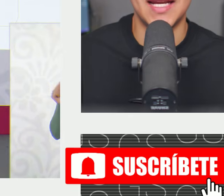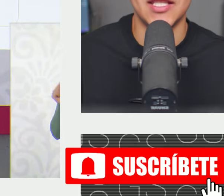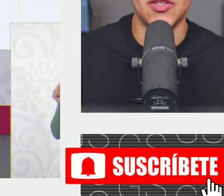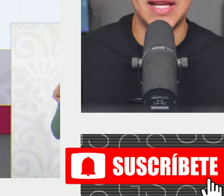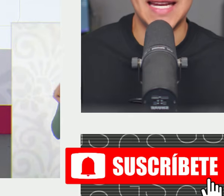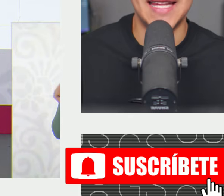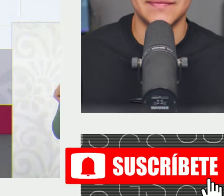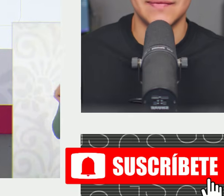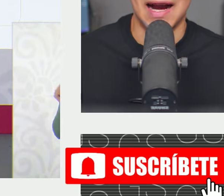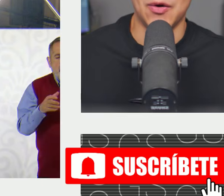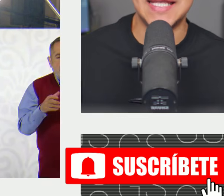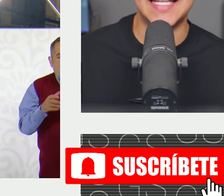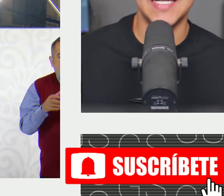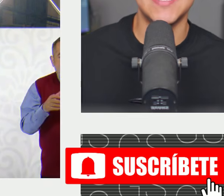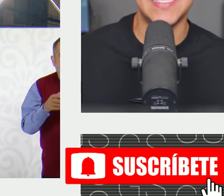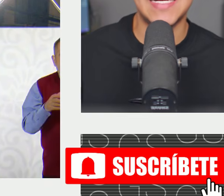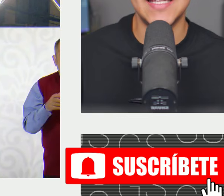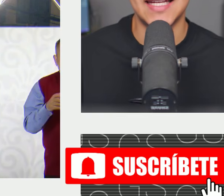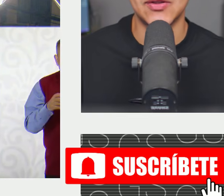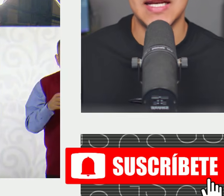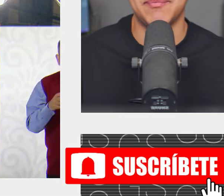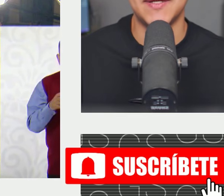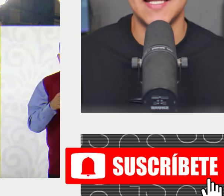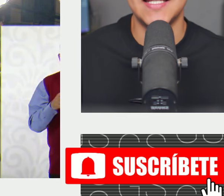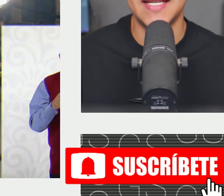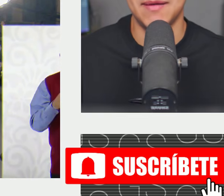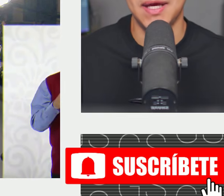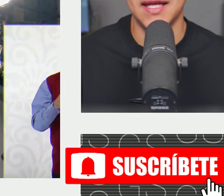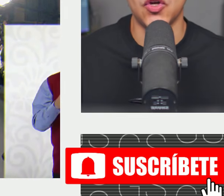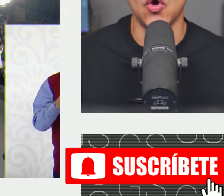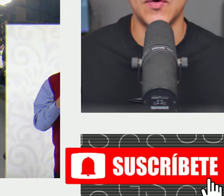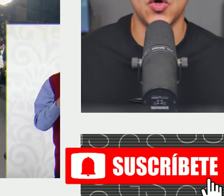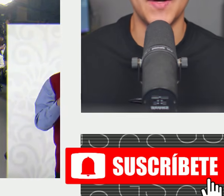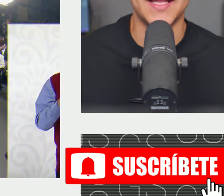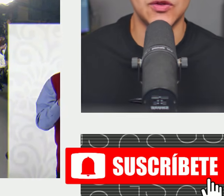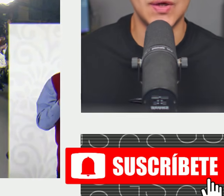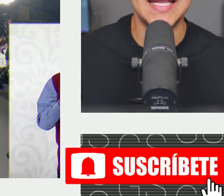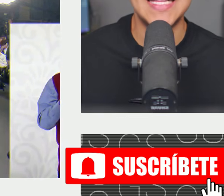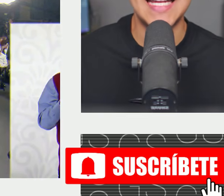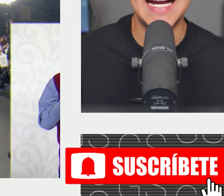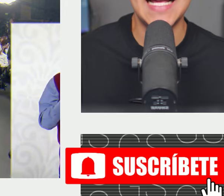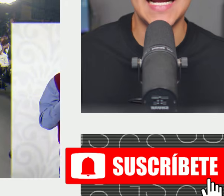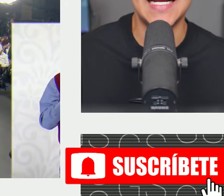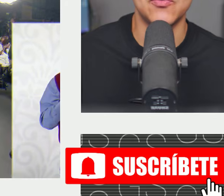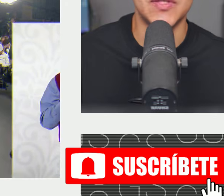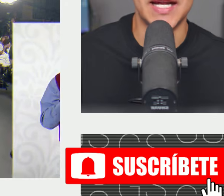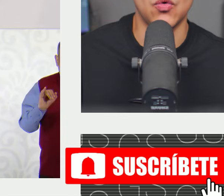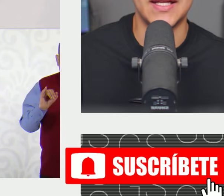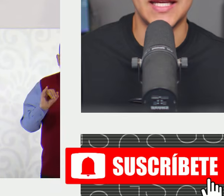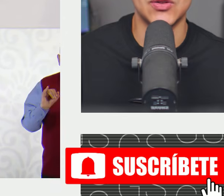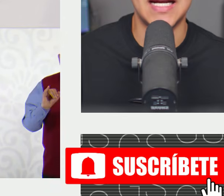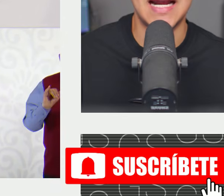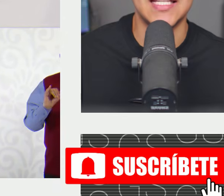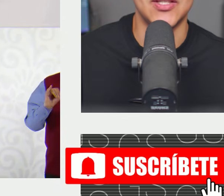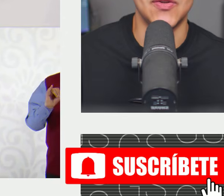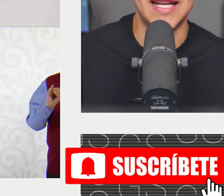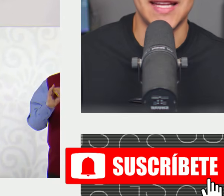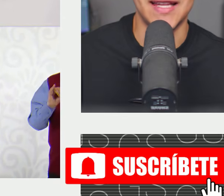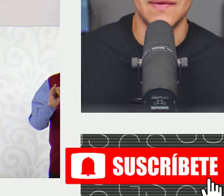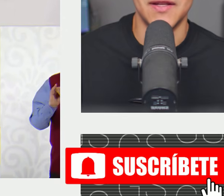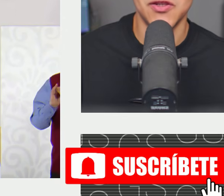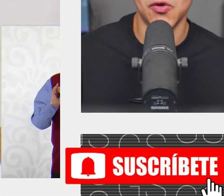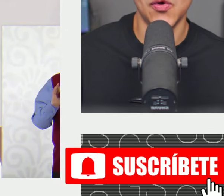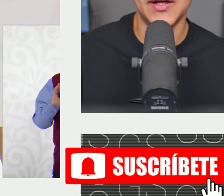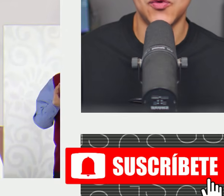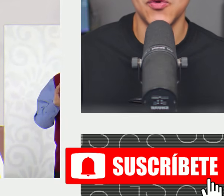segunda nacionalidad. Ahora, si quieren ser candidatos a la presidencia de México o una gobernatura, tendrán que renunciar a cualquier otra